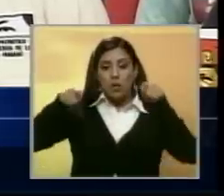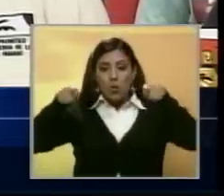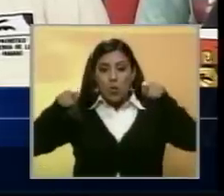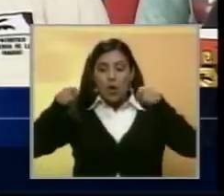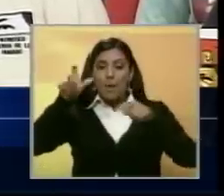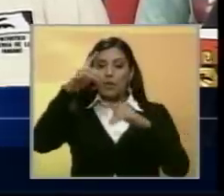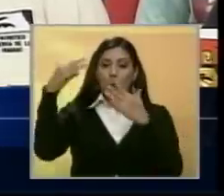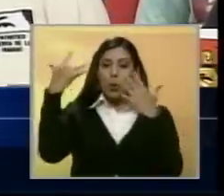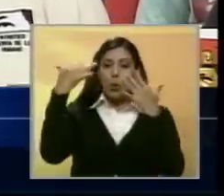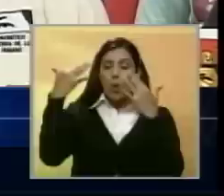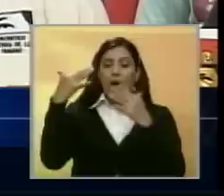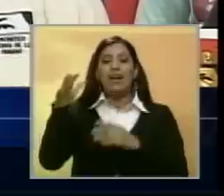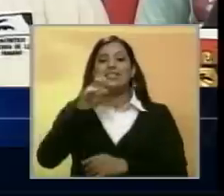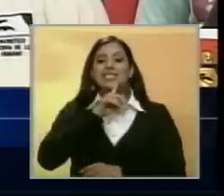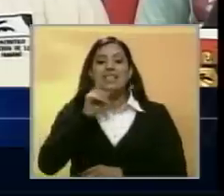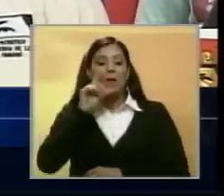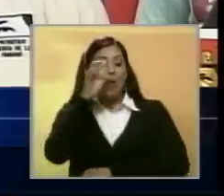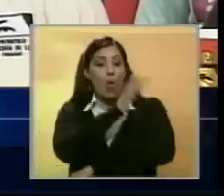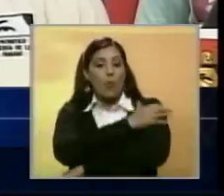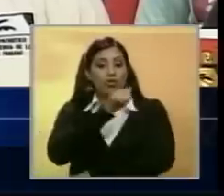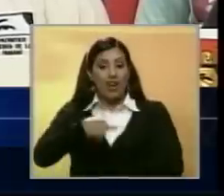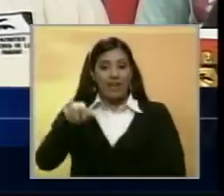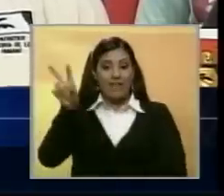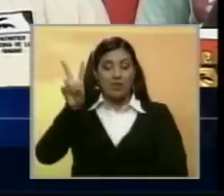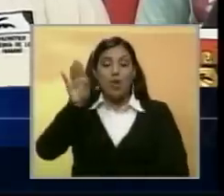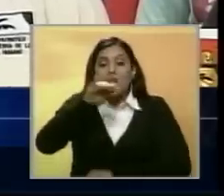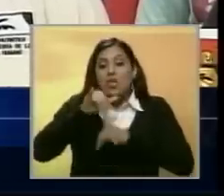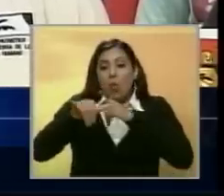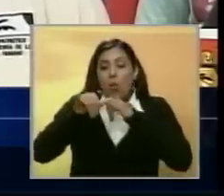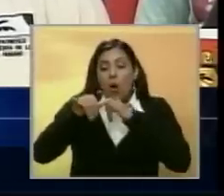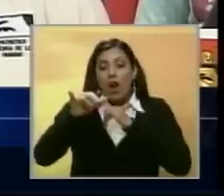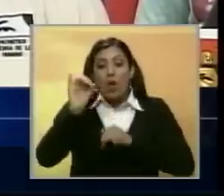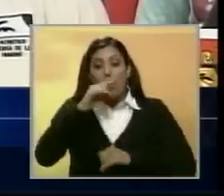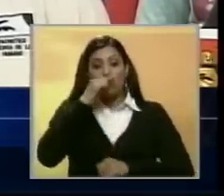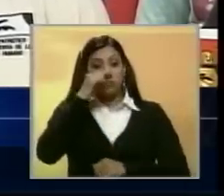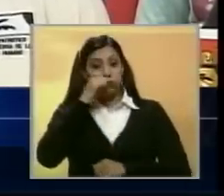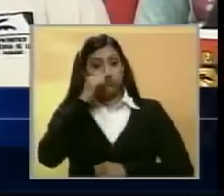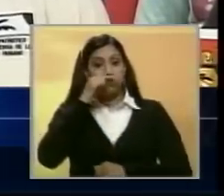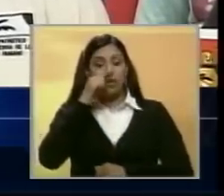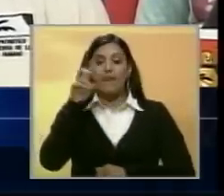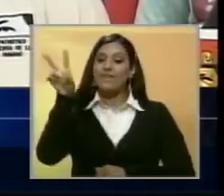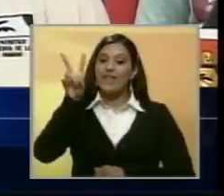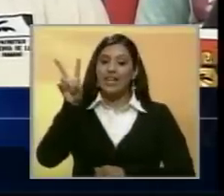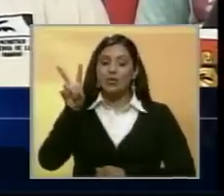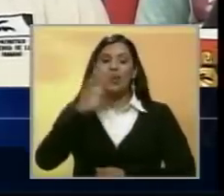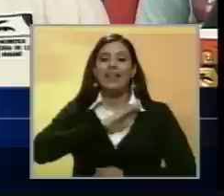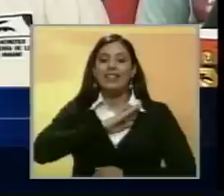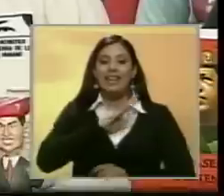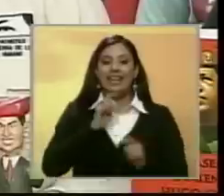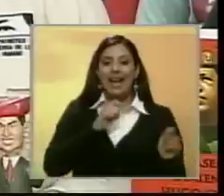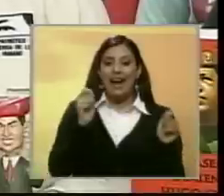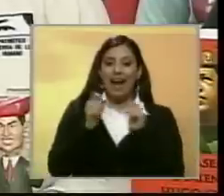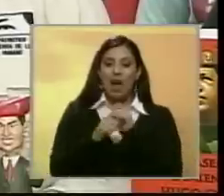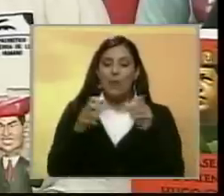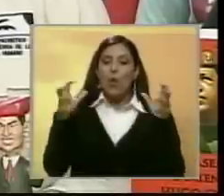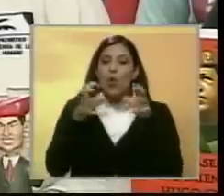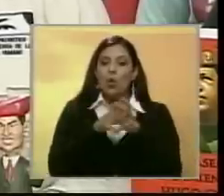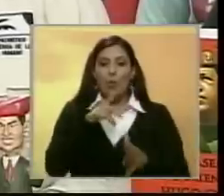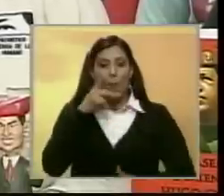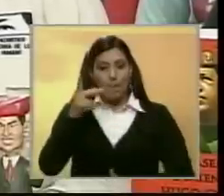podemos llamarlo la oposición venezolana o la burguesía venezolana que se convirtió en